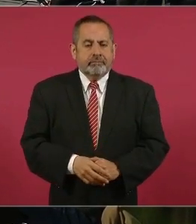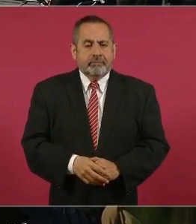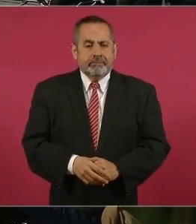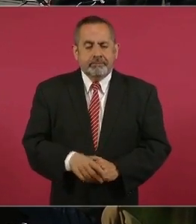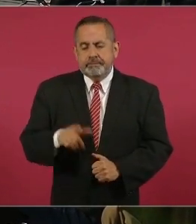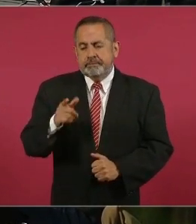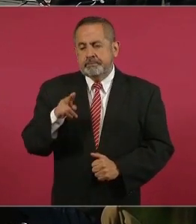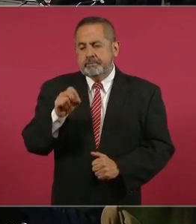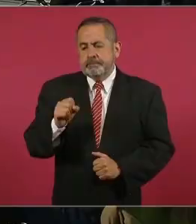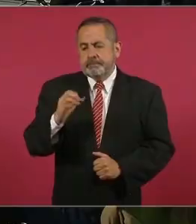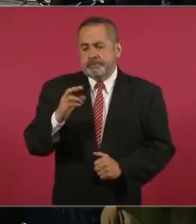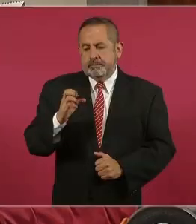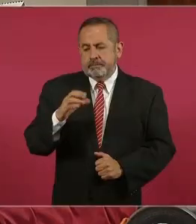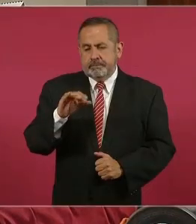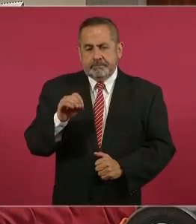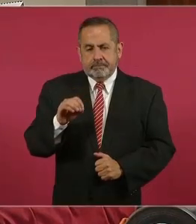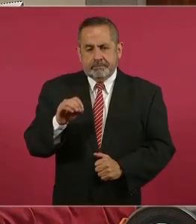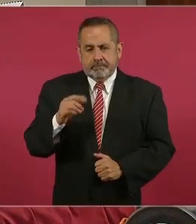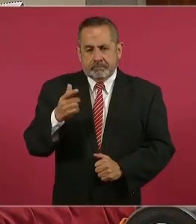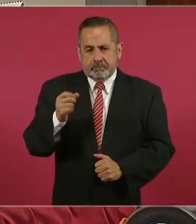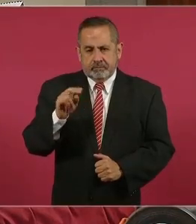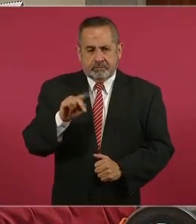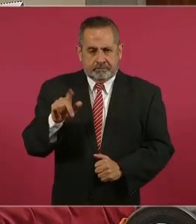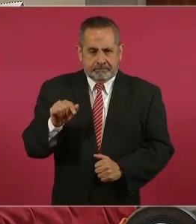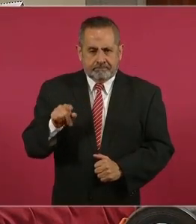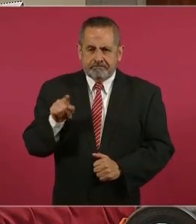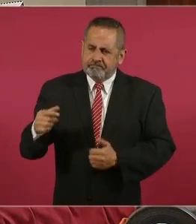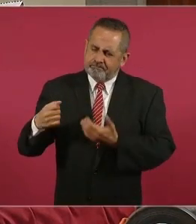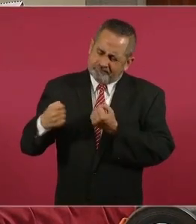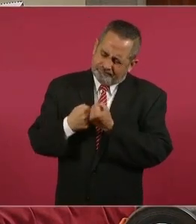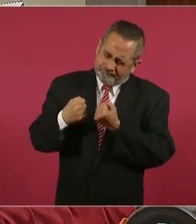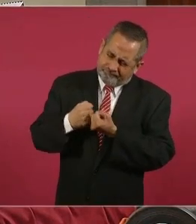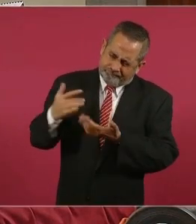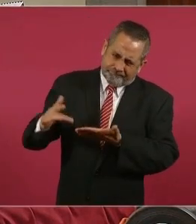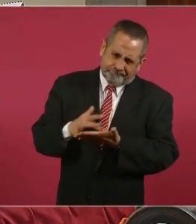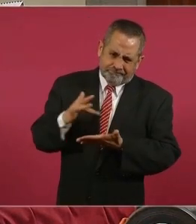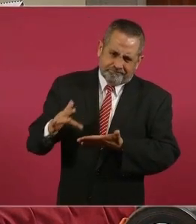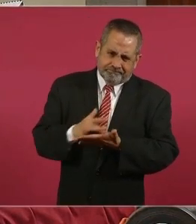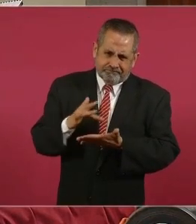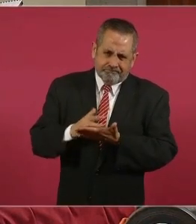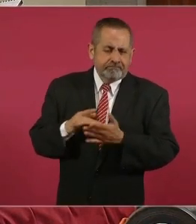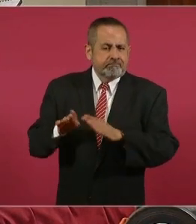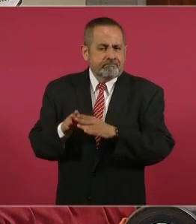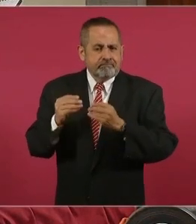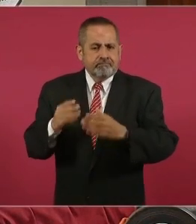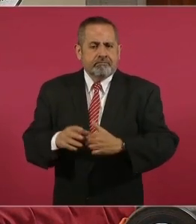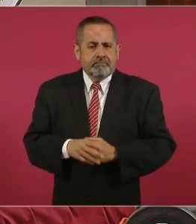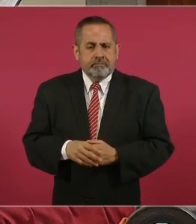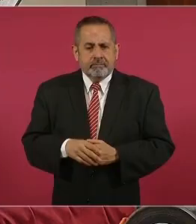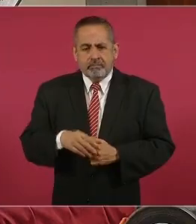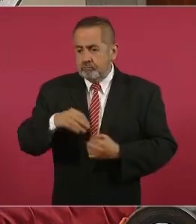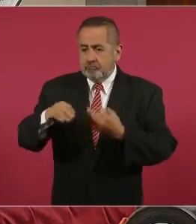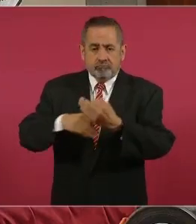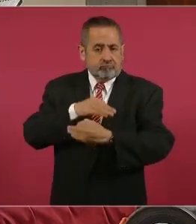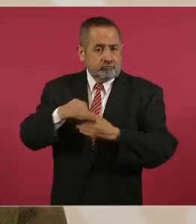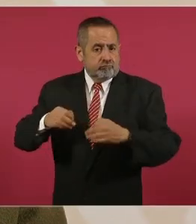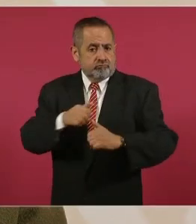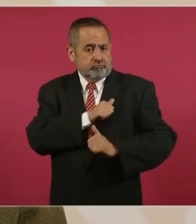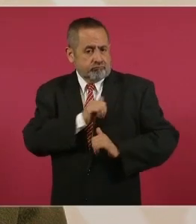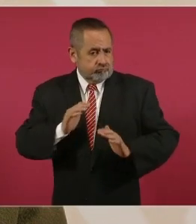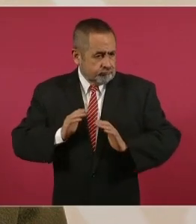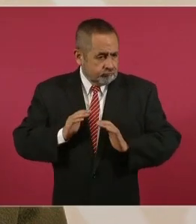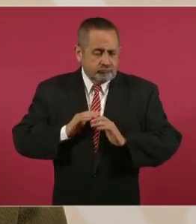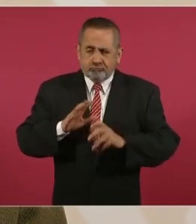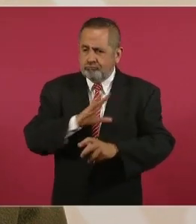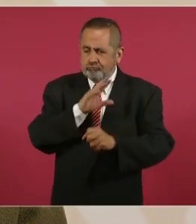Luis Crescencio Sandoval González, porque nos ha respaldado mucho todas las Fuerzas Armadas. Lo